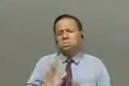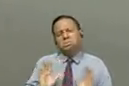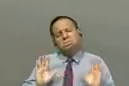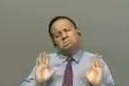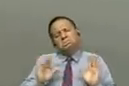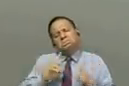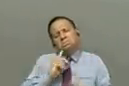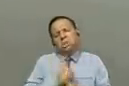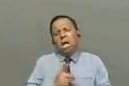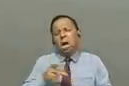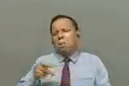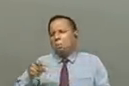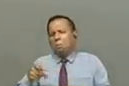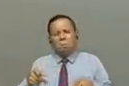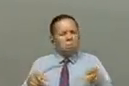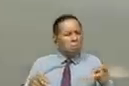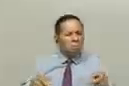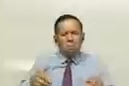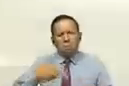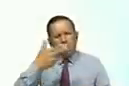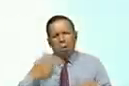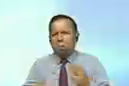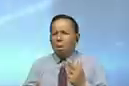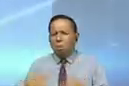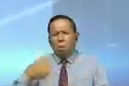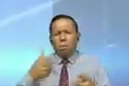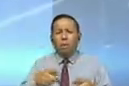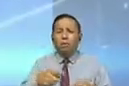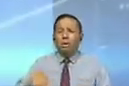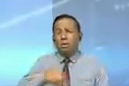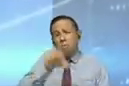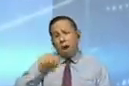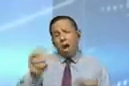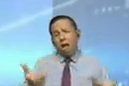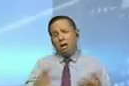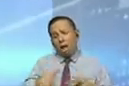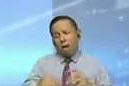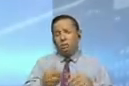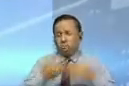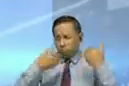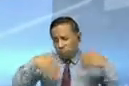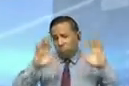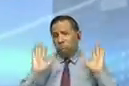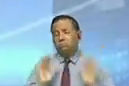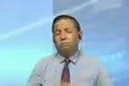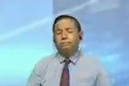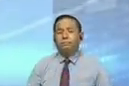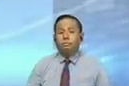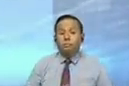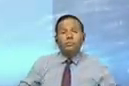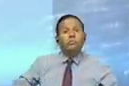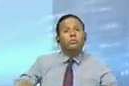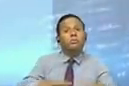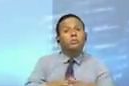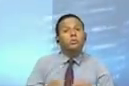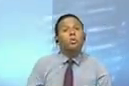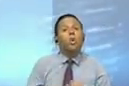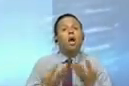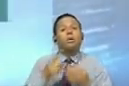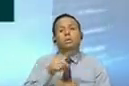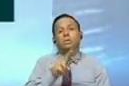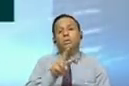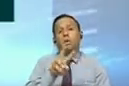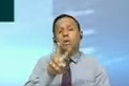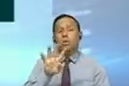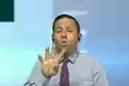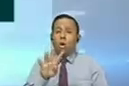sabe que la gente a veces anda podrida. Solo en la zona 8 se han cometido 124 crímenes, a nivel